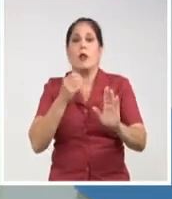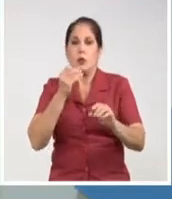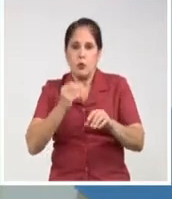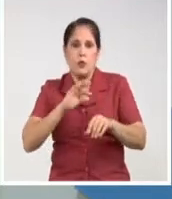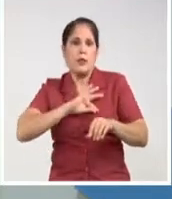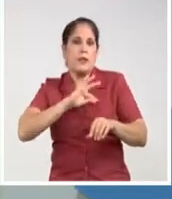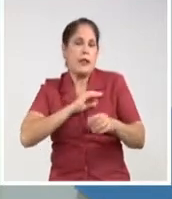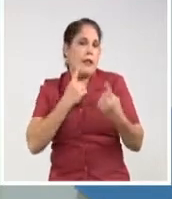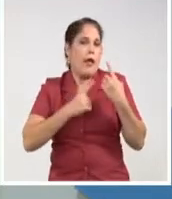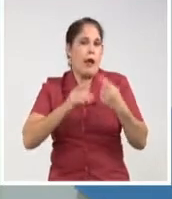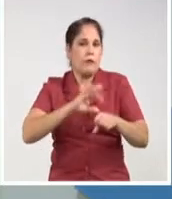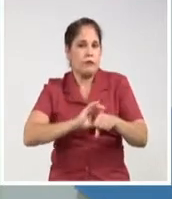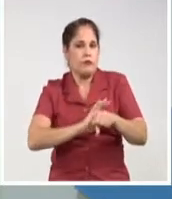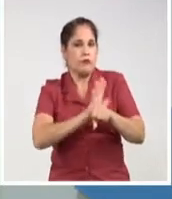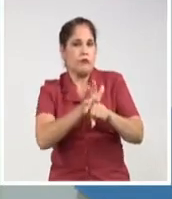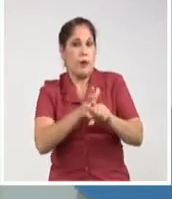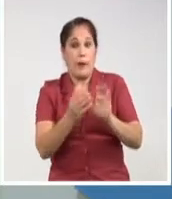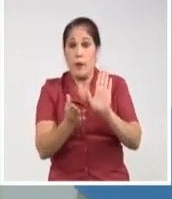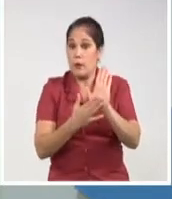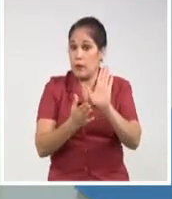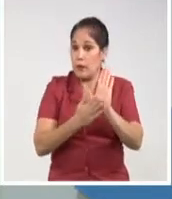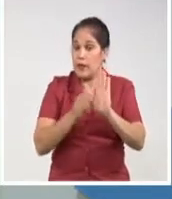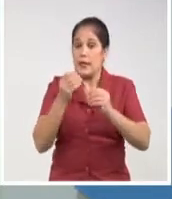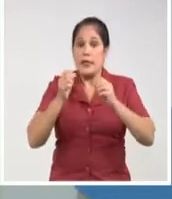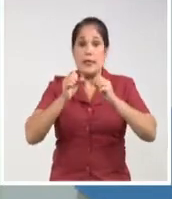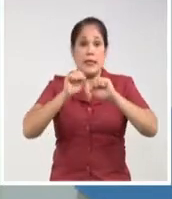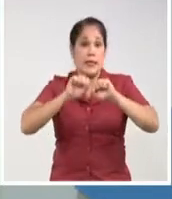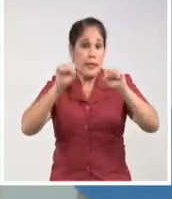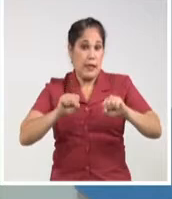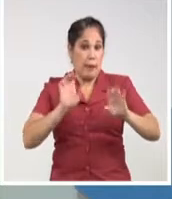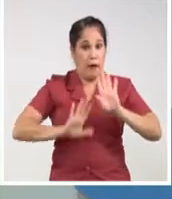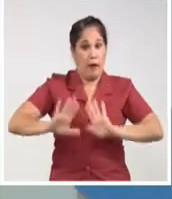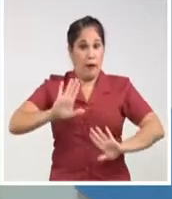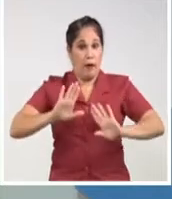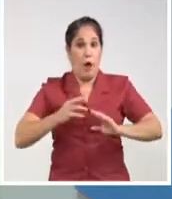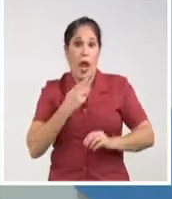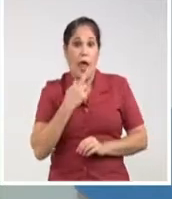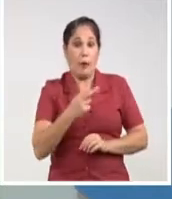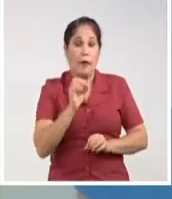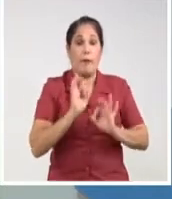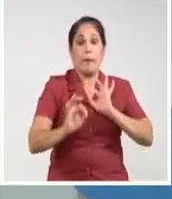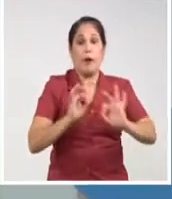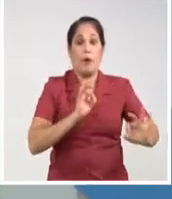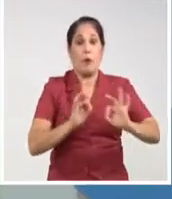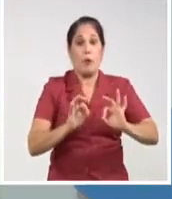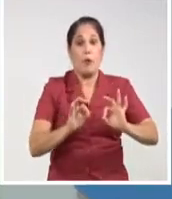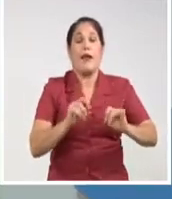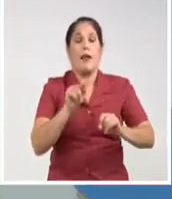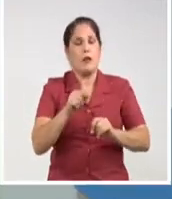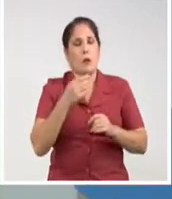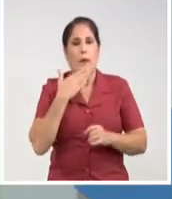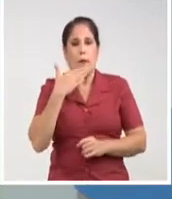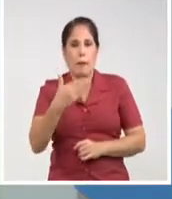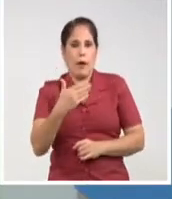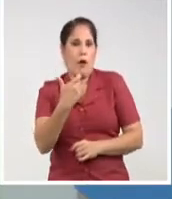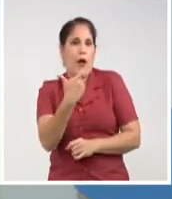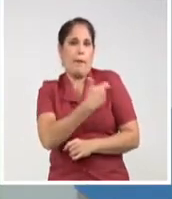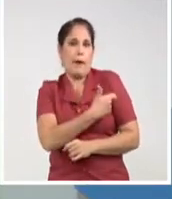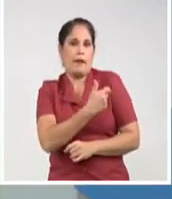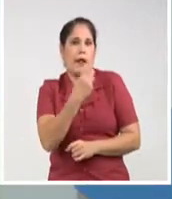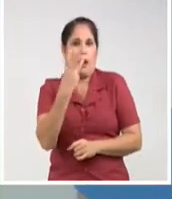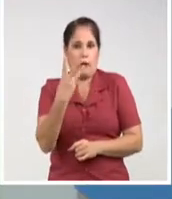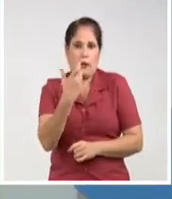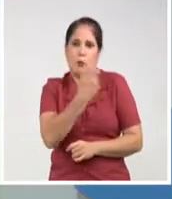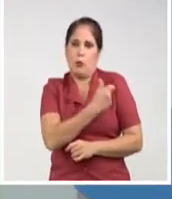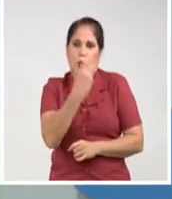síntomas atribuibles de la enfermedad, de que su sistema inmune generó una respuesta protectora, lo ideal es administrar las